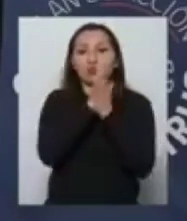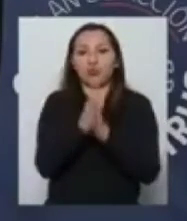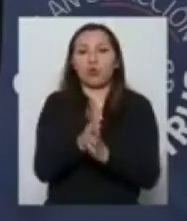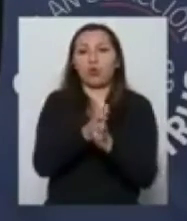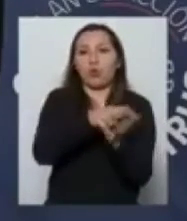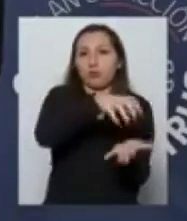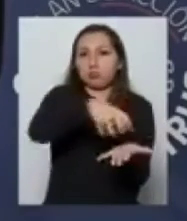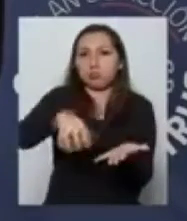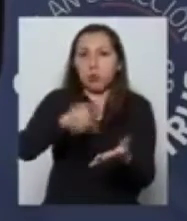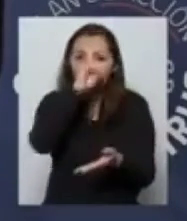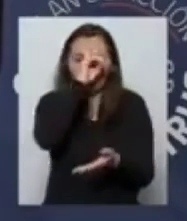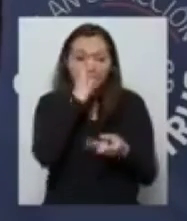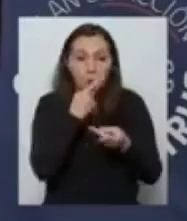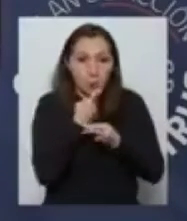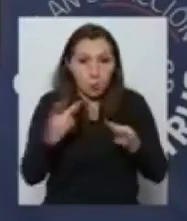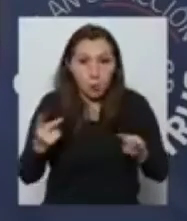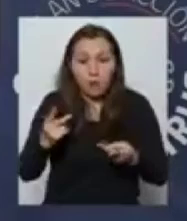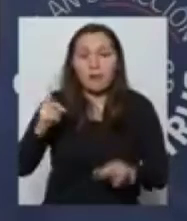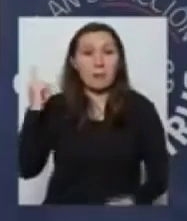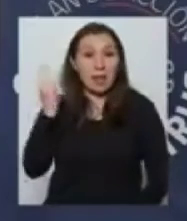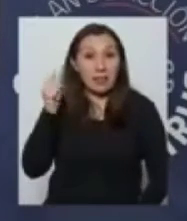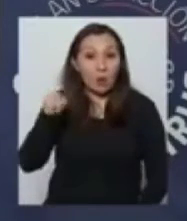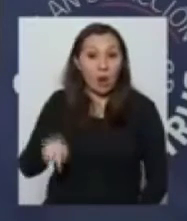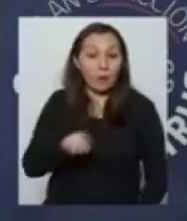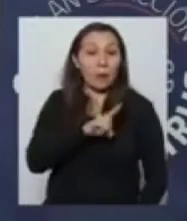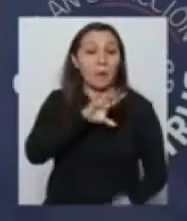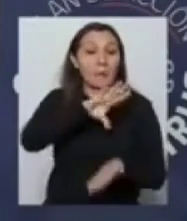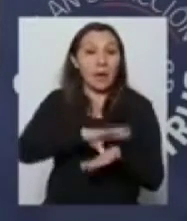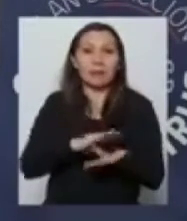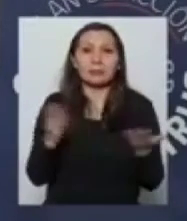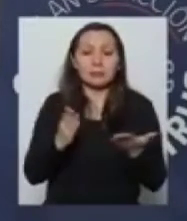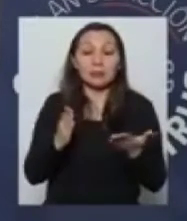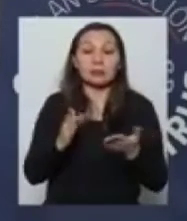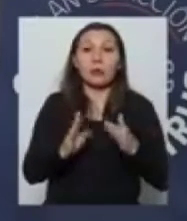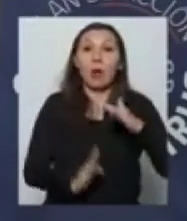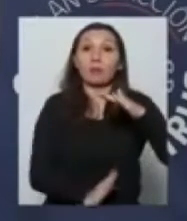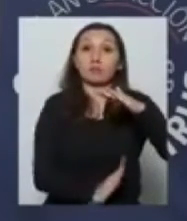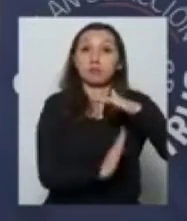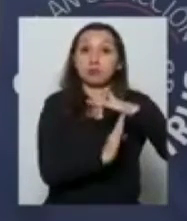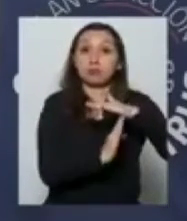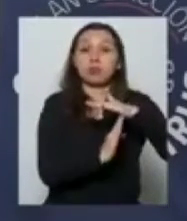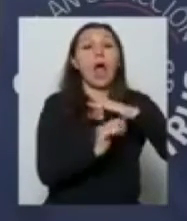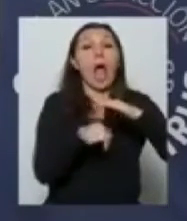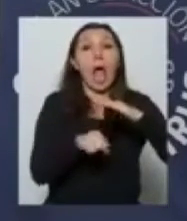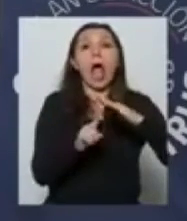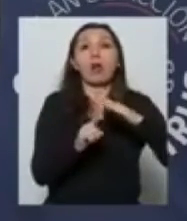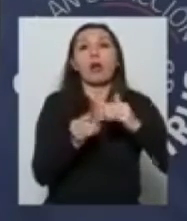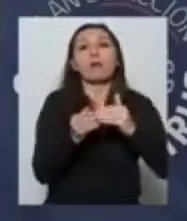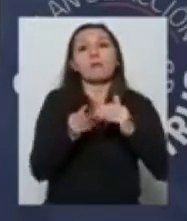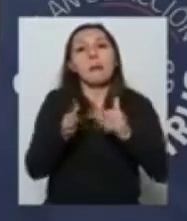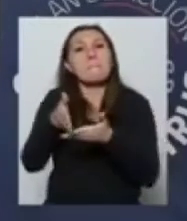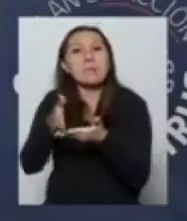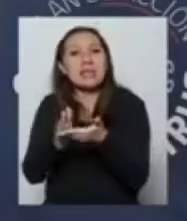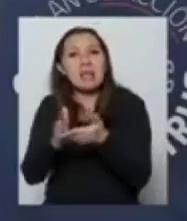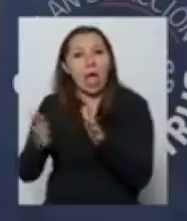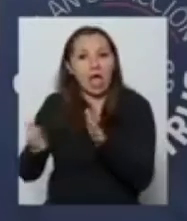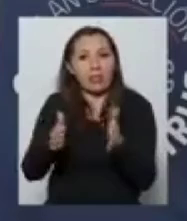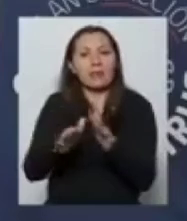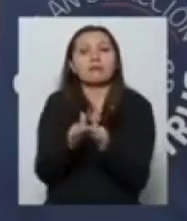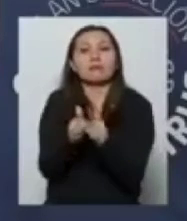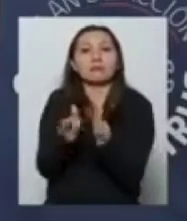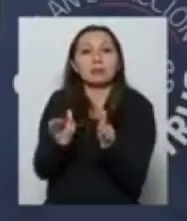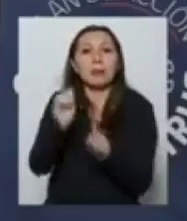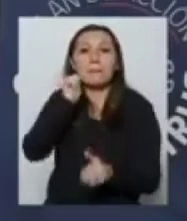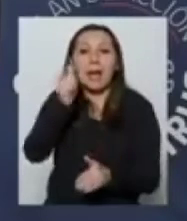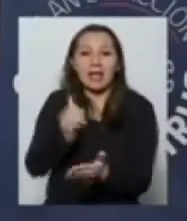los recintos públicos y privados de salud del país. Esta restricción va a ser levantada parcialmente a partir